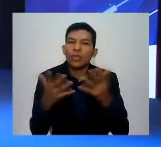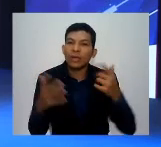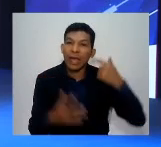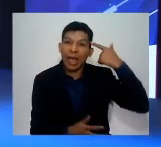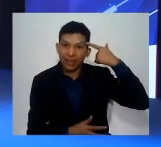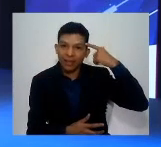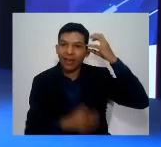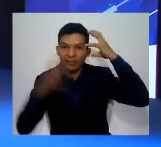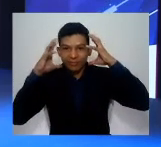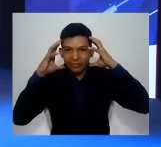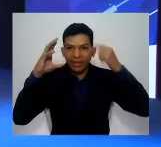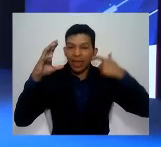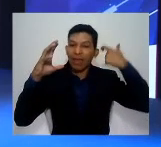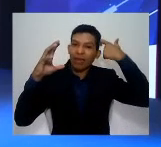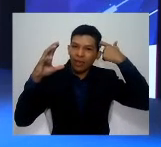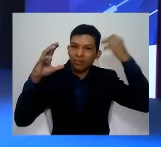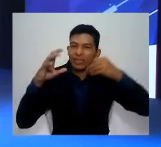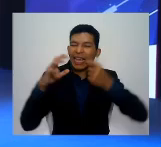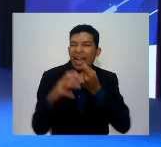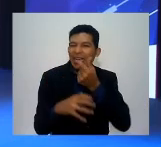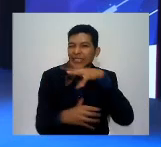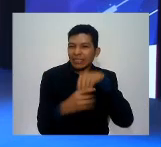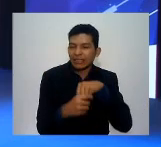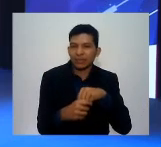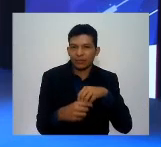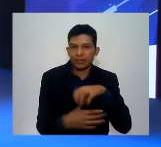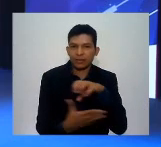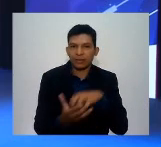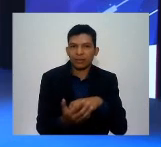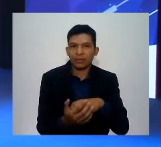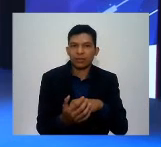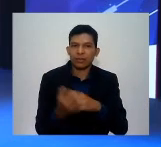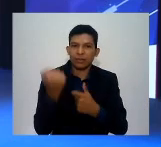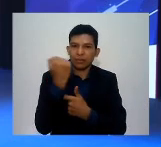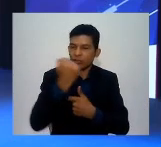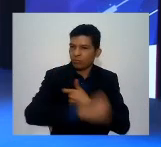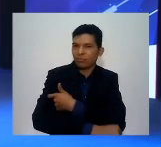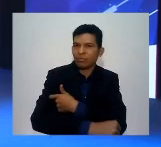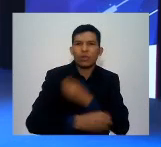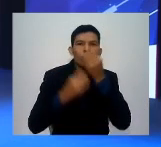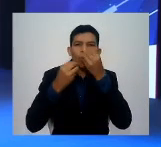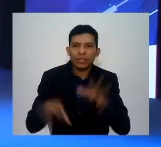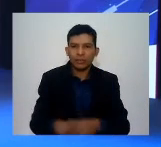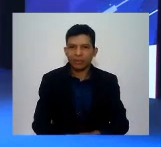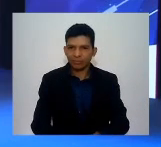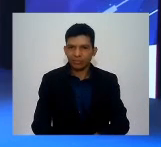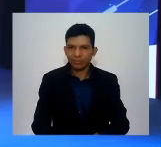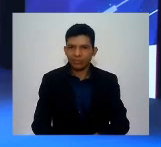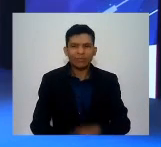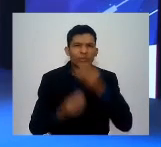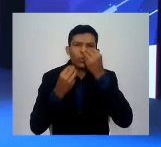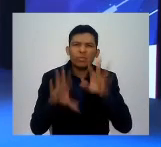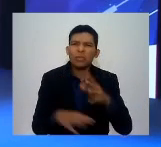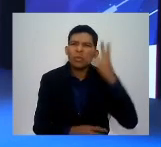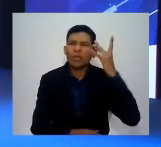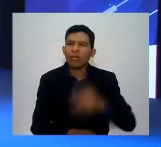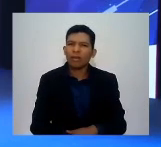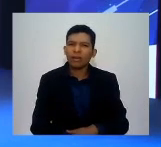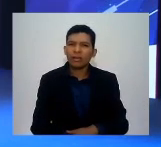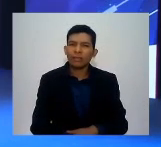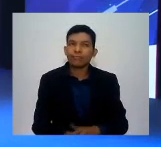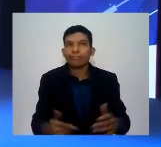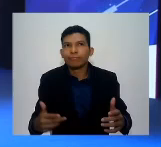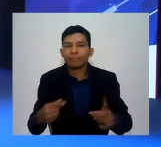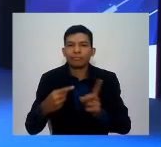de efectividad, de precisión para medir esa temperatura de la piel. Y en medio de toda esa vaina, pues surgió el auge de